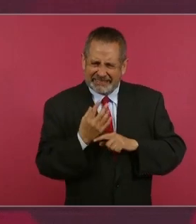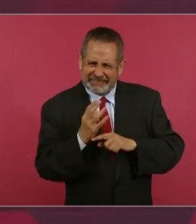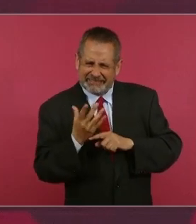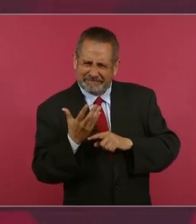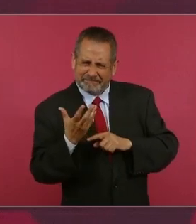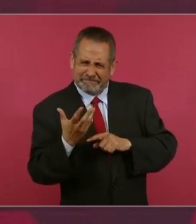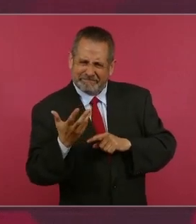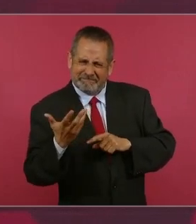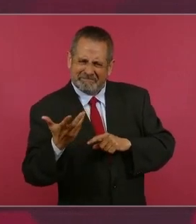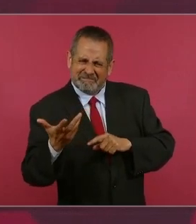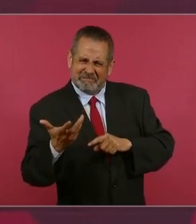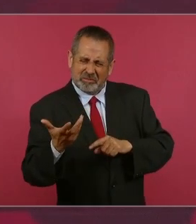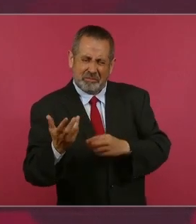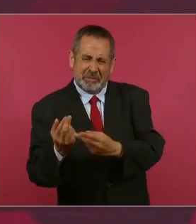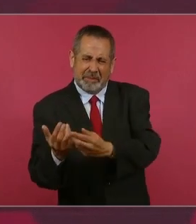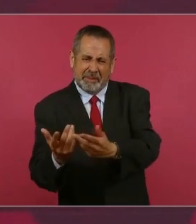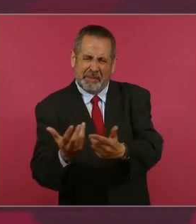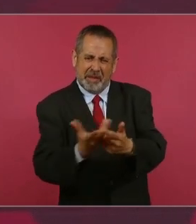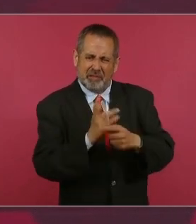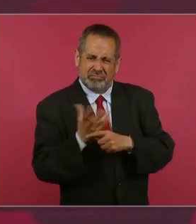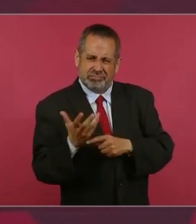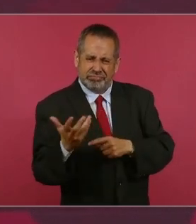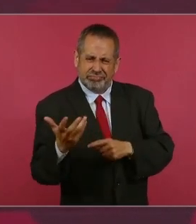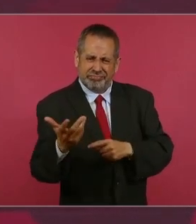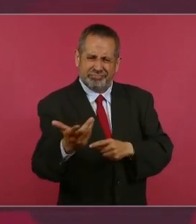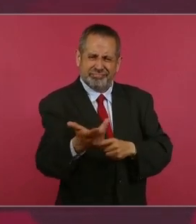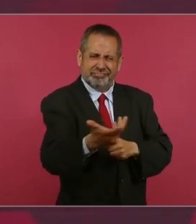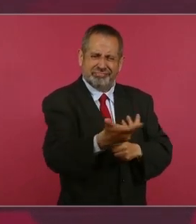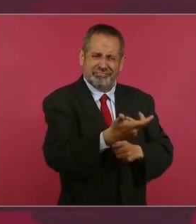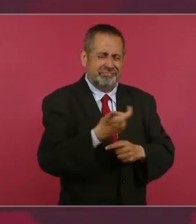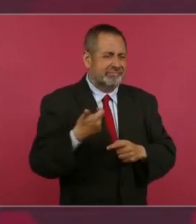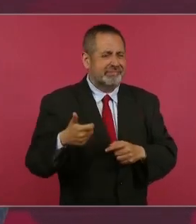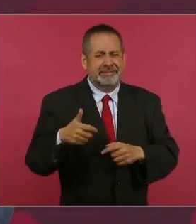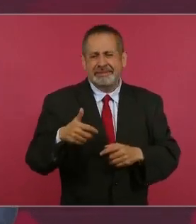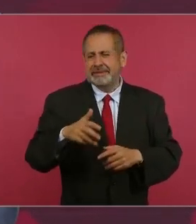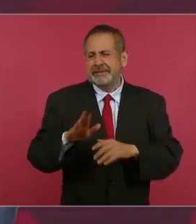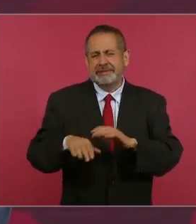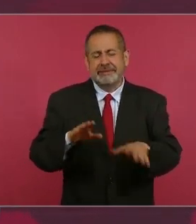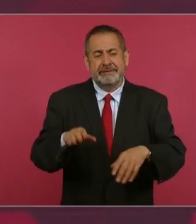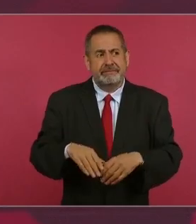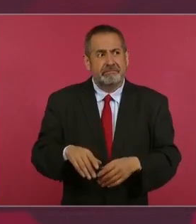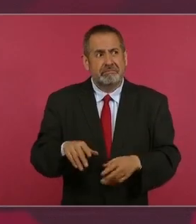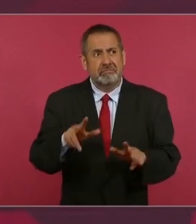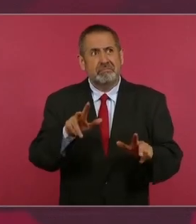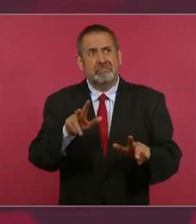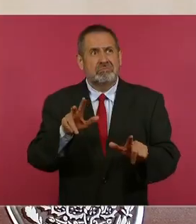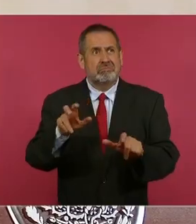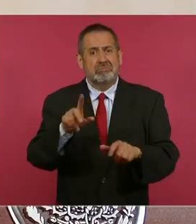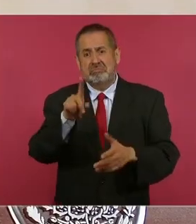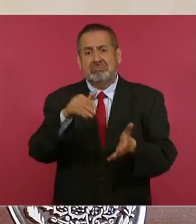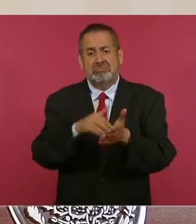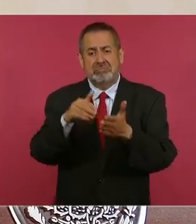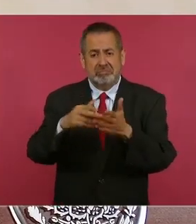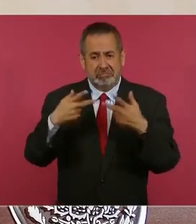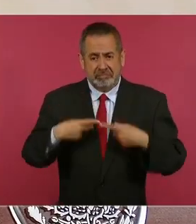Donde viven 800, un millón de personas.